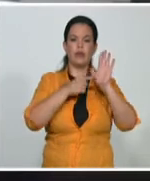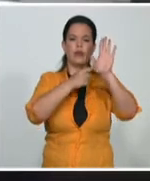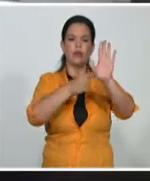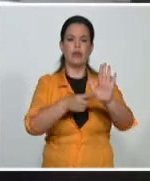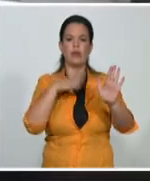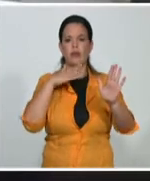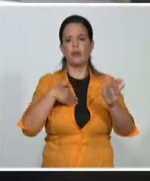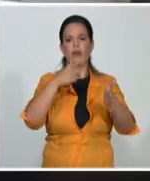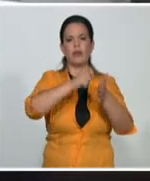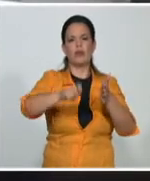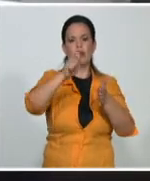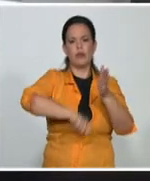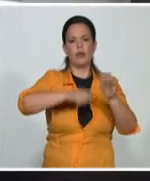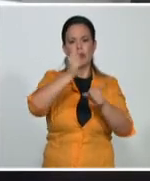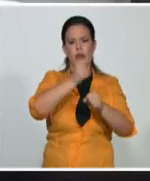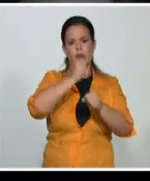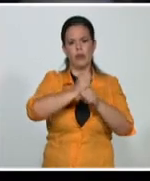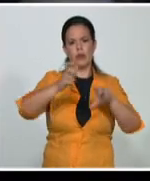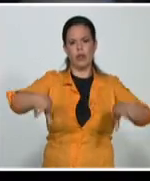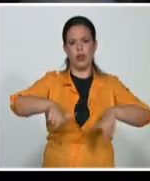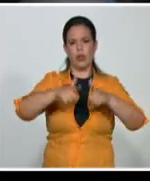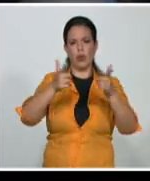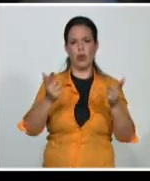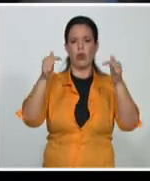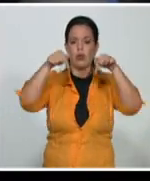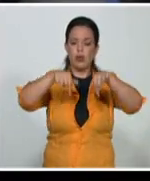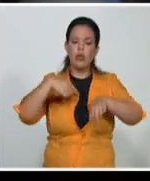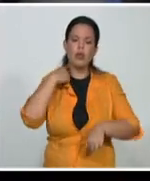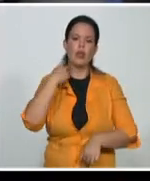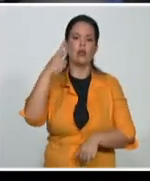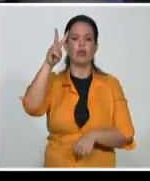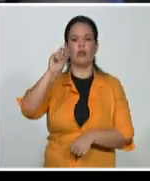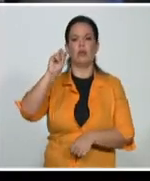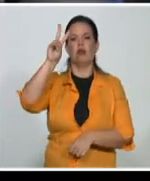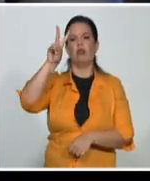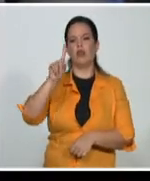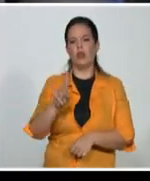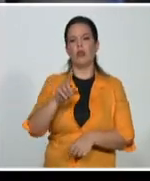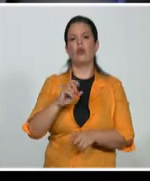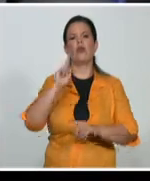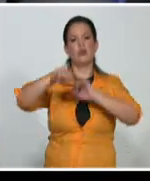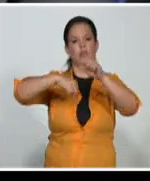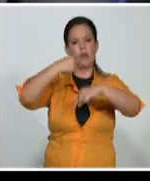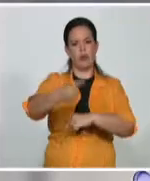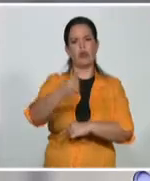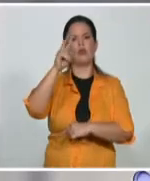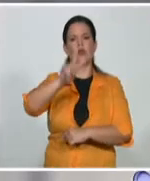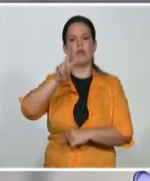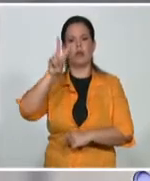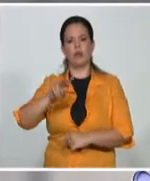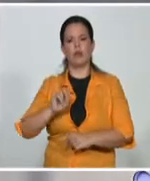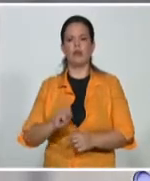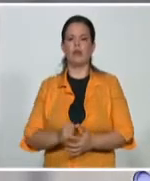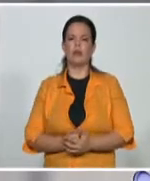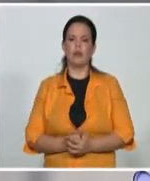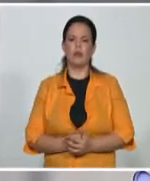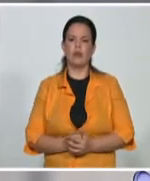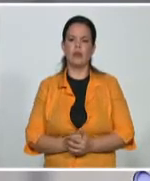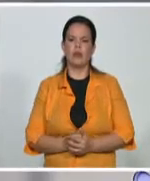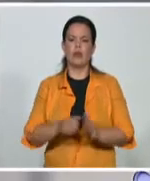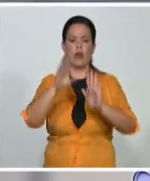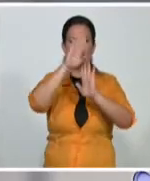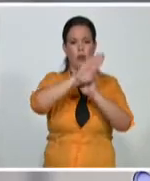de actividades a desarrollar durante todo el 2021 y los primeros meses de 2022. Y el programa de la